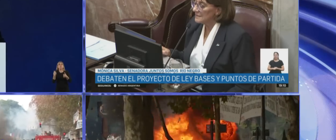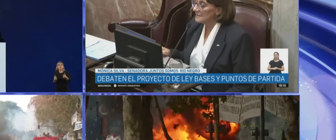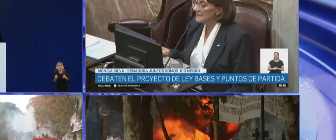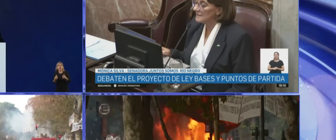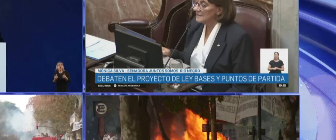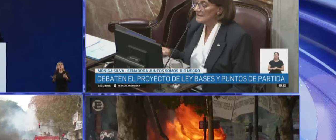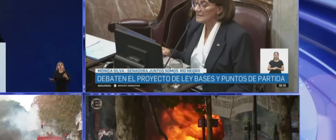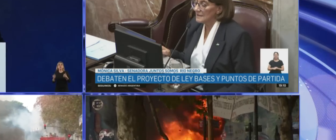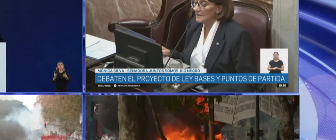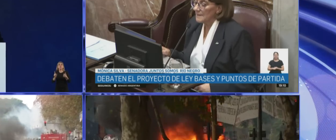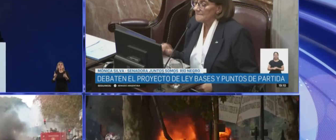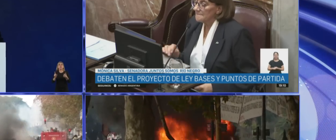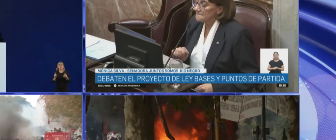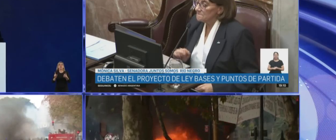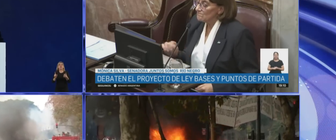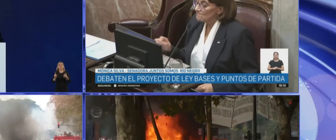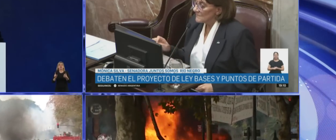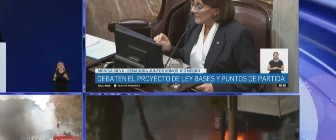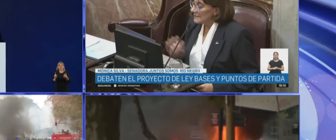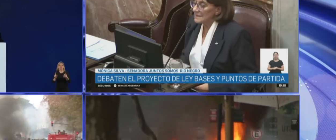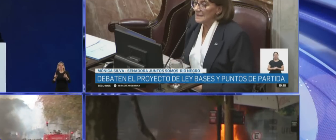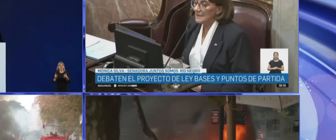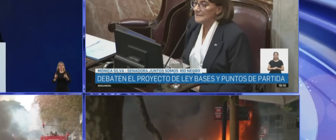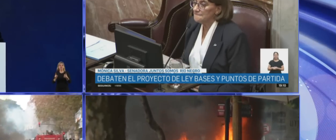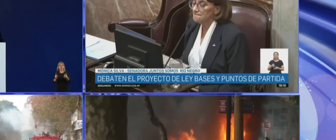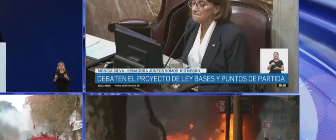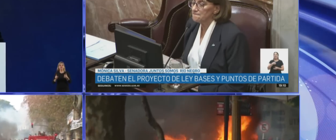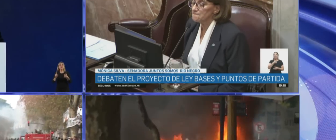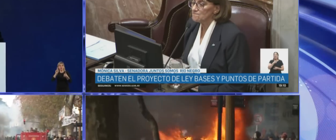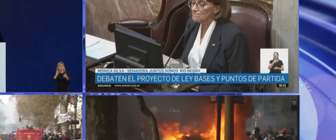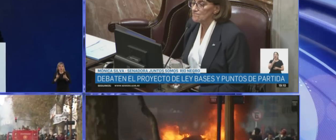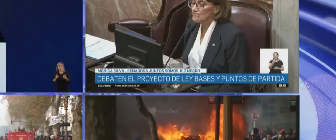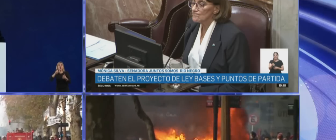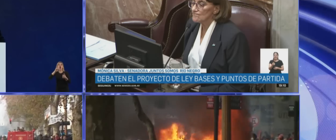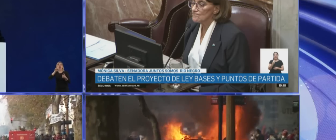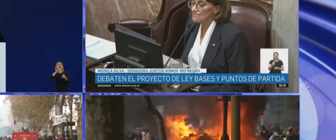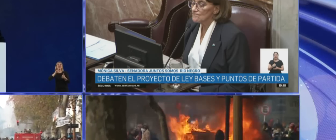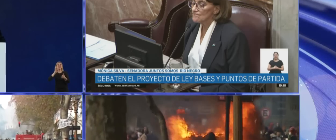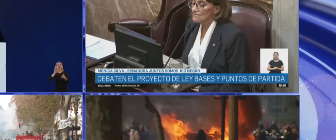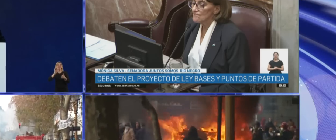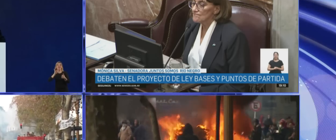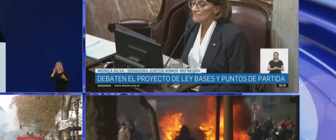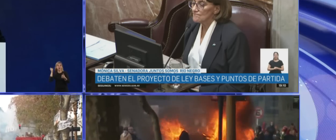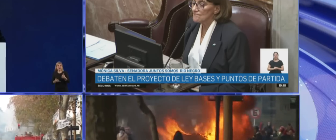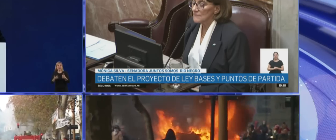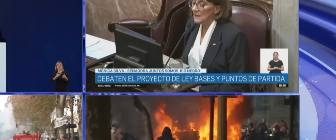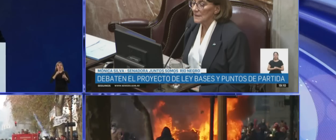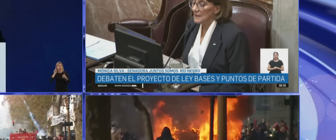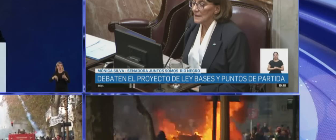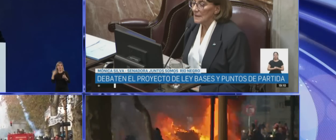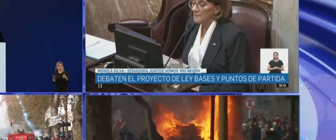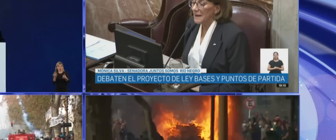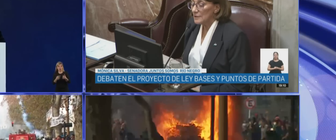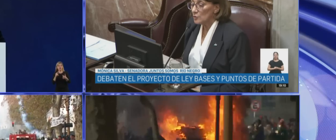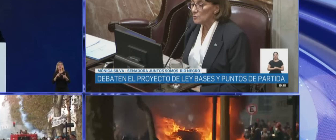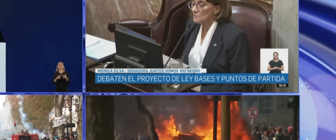fondo, digamos, surge en función de la concavidad que tenga la función de